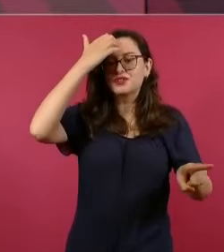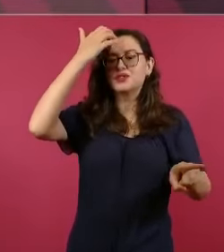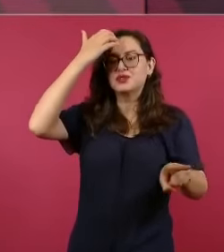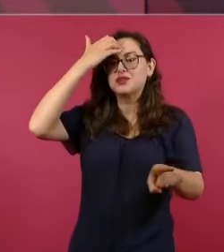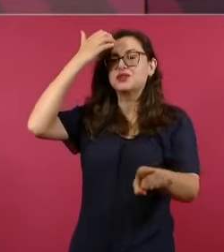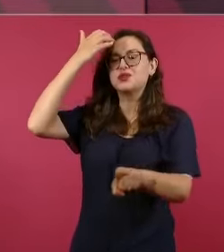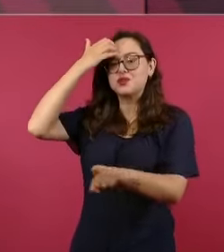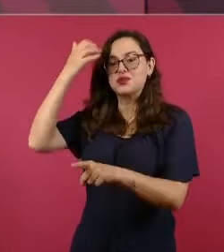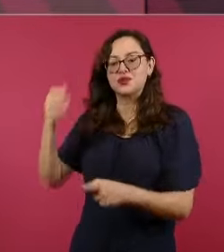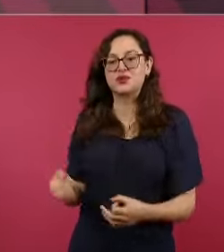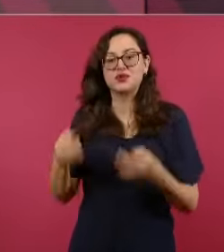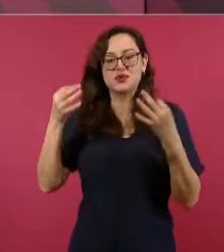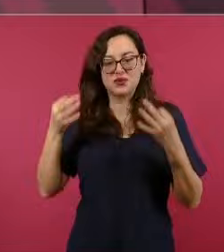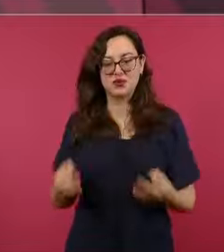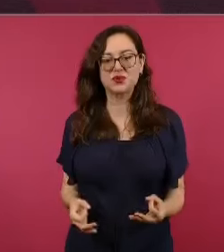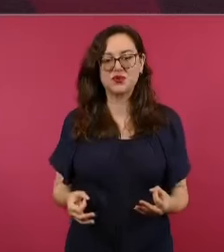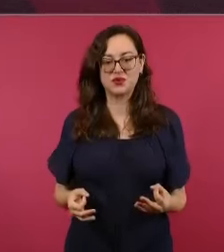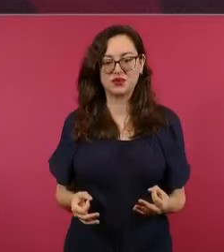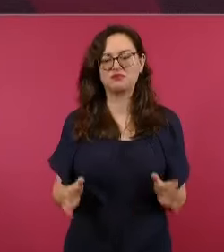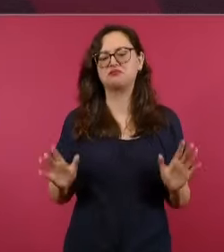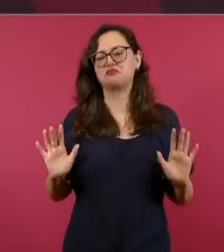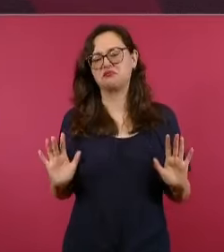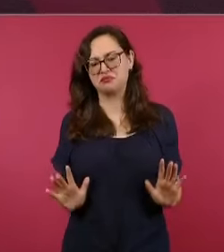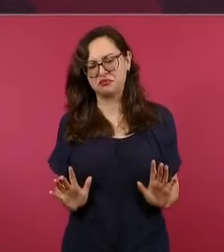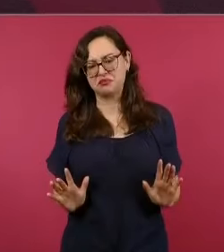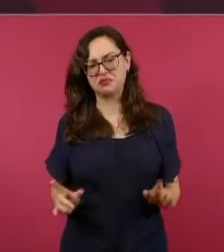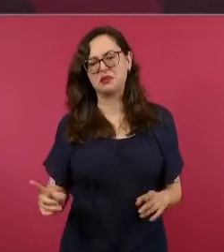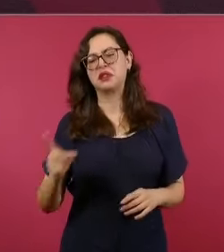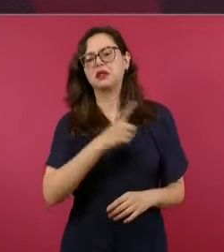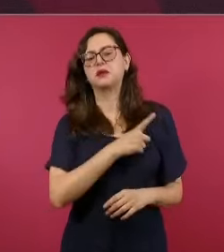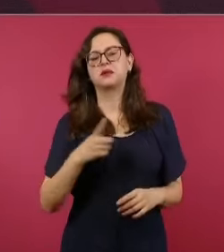mejor Nada más es cosa de respetarnos